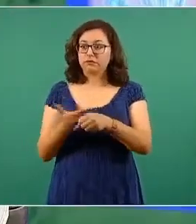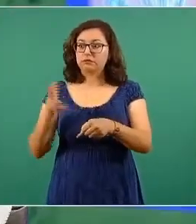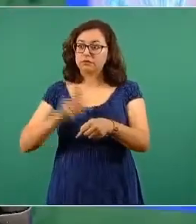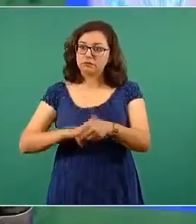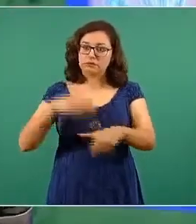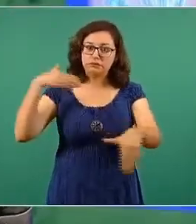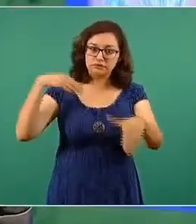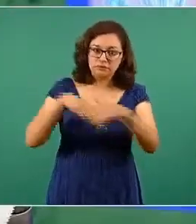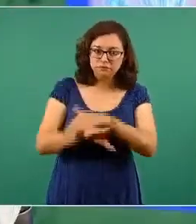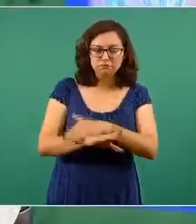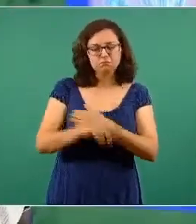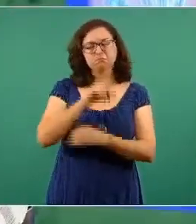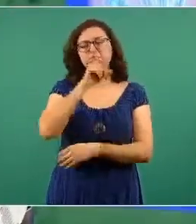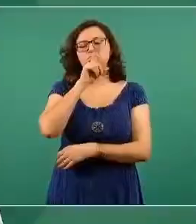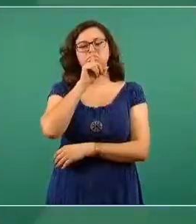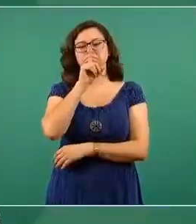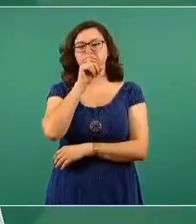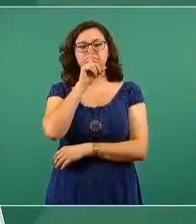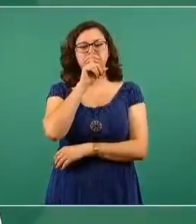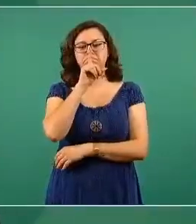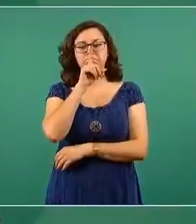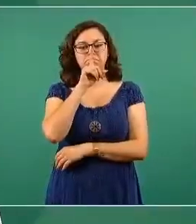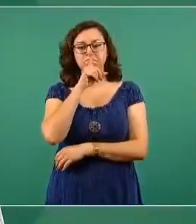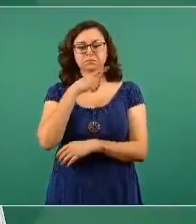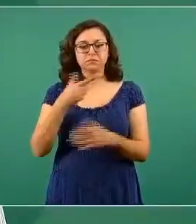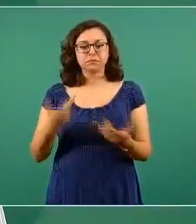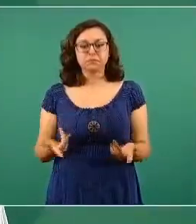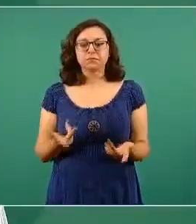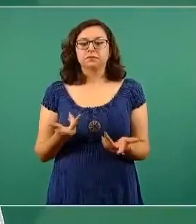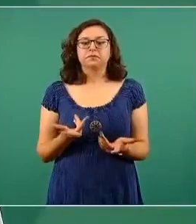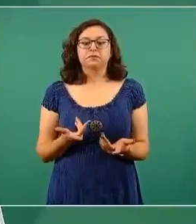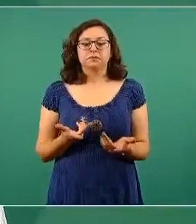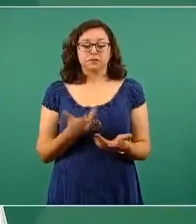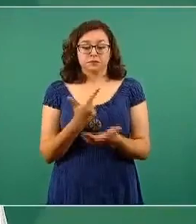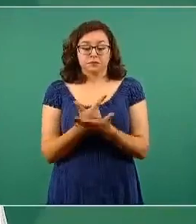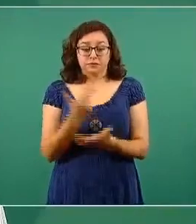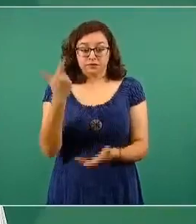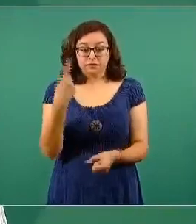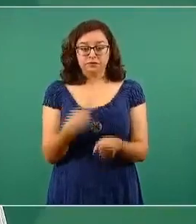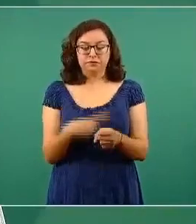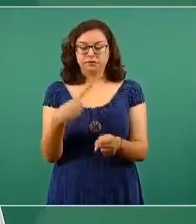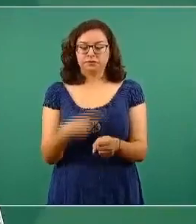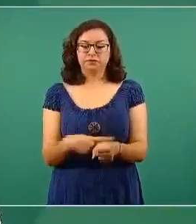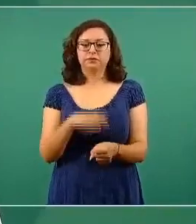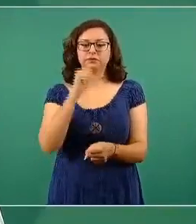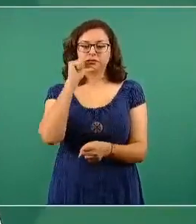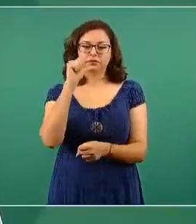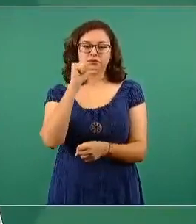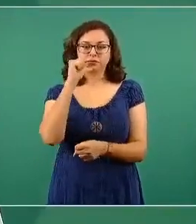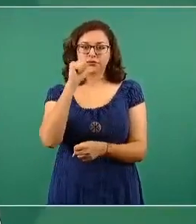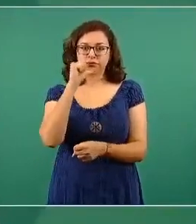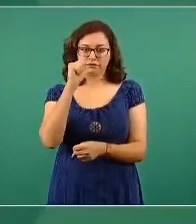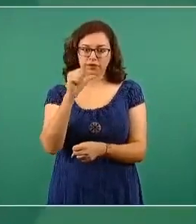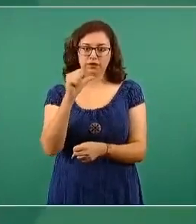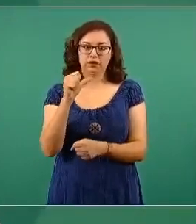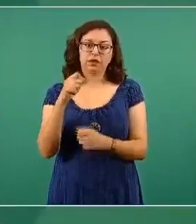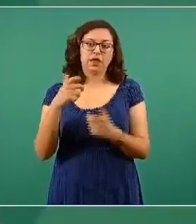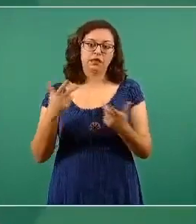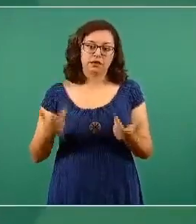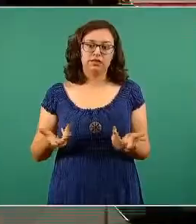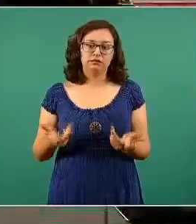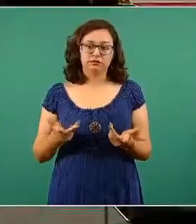hospitalizarse, de desarrollar precisamente un IRAG, una infección respiratoria aguda grave, y por lo tanto, mucho menos de que tengan que llegar